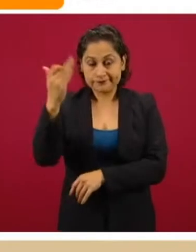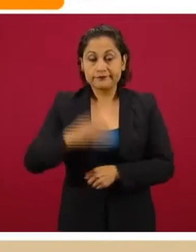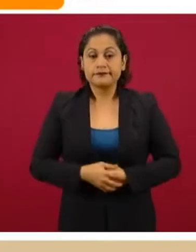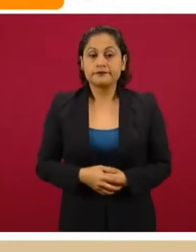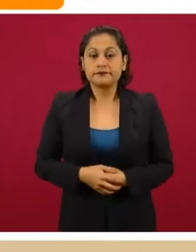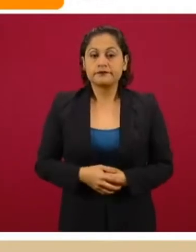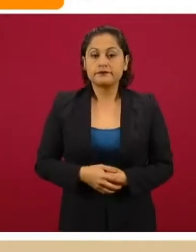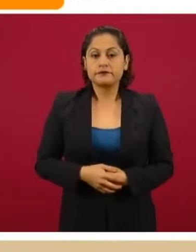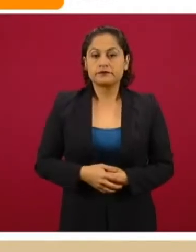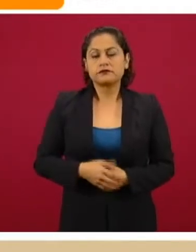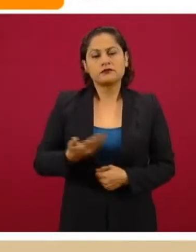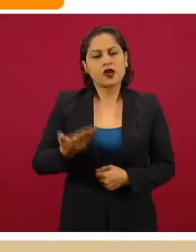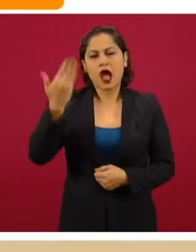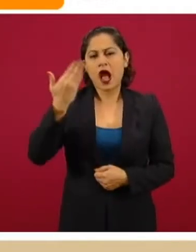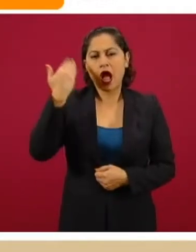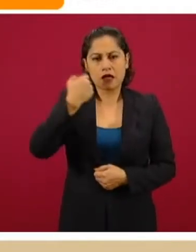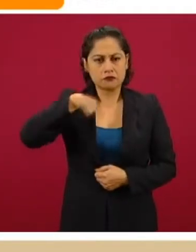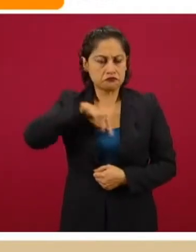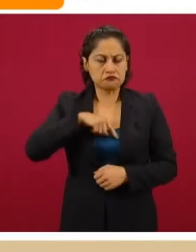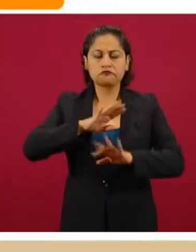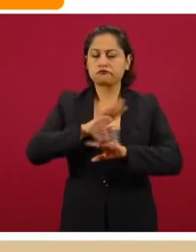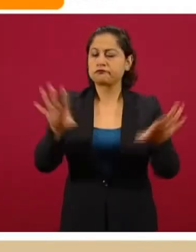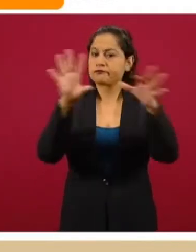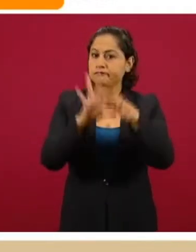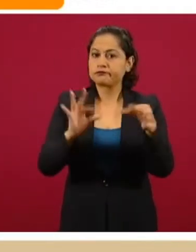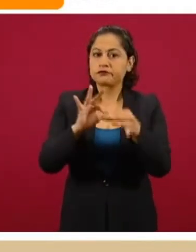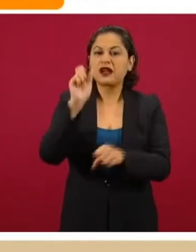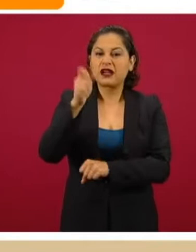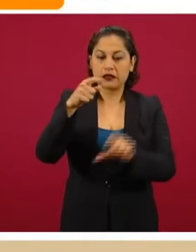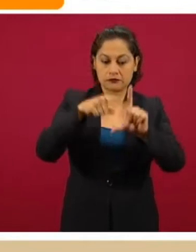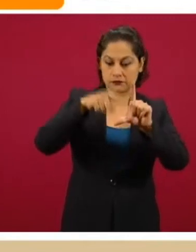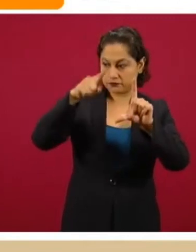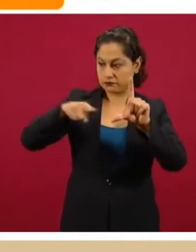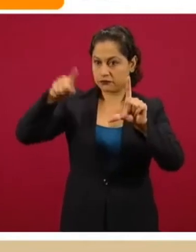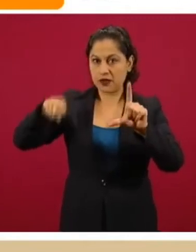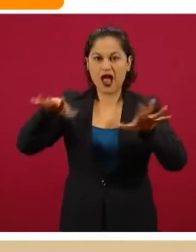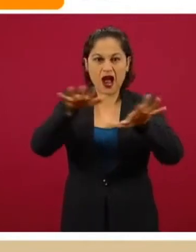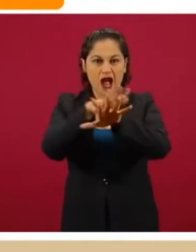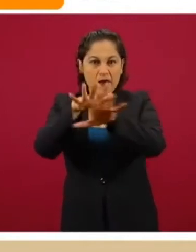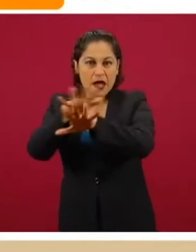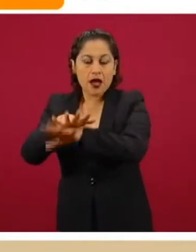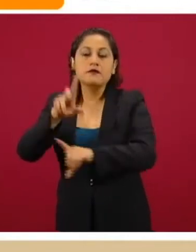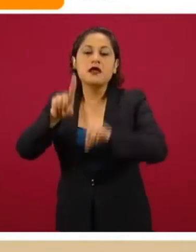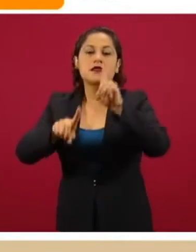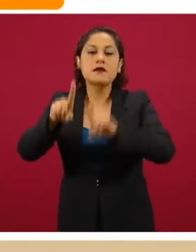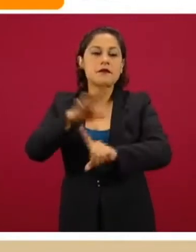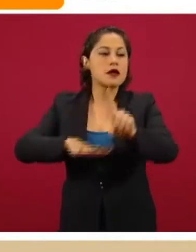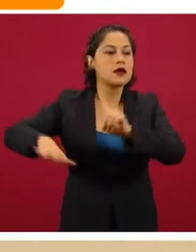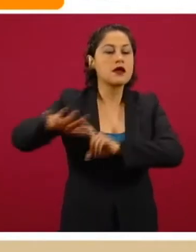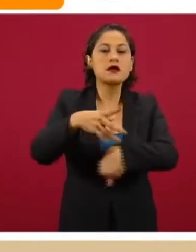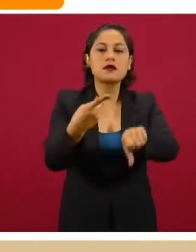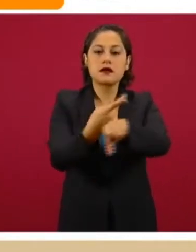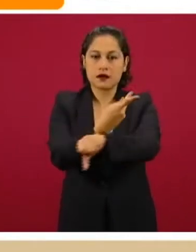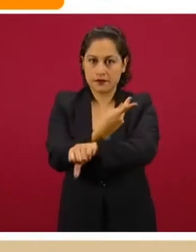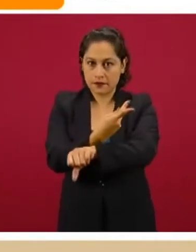habíamos comentado en muchas otras ocasiones, los cambios en una curva epidémica dependen de la ocurrencia del fenómeno